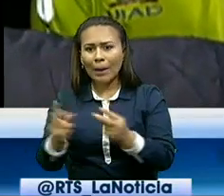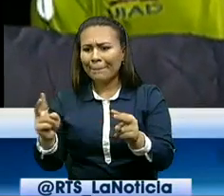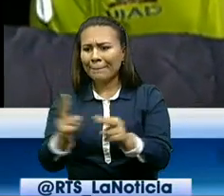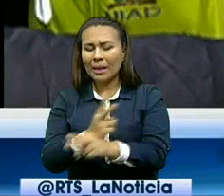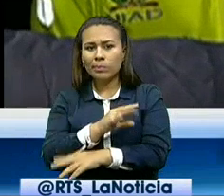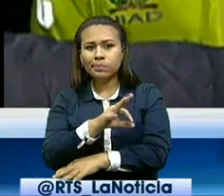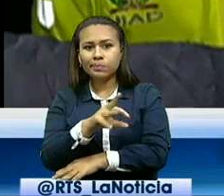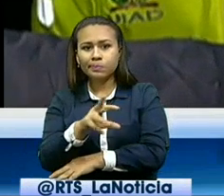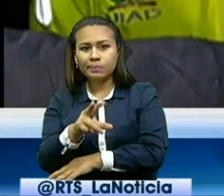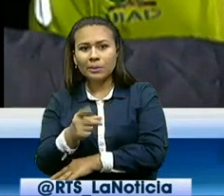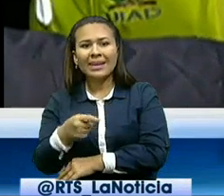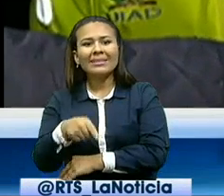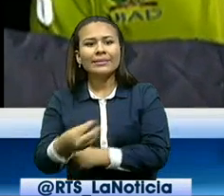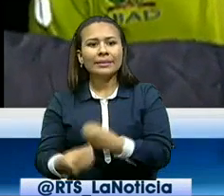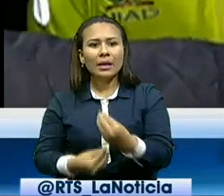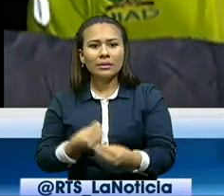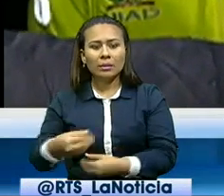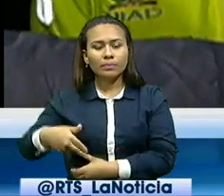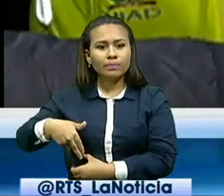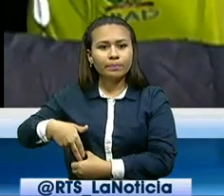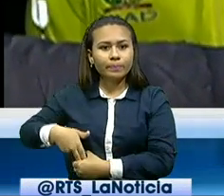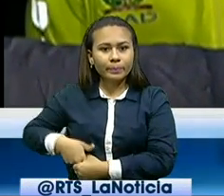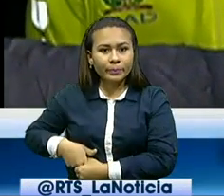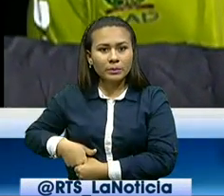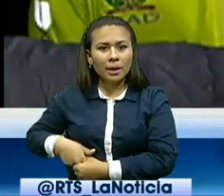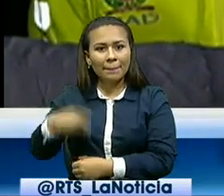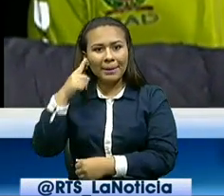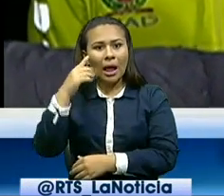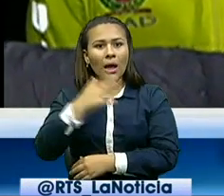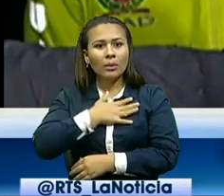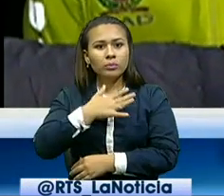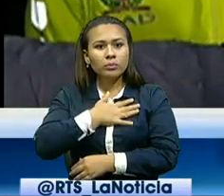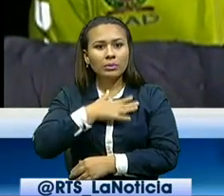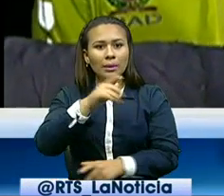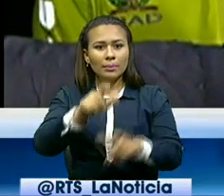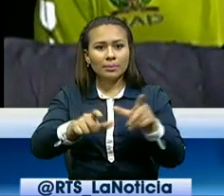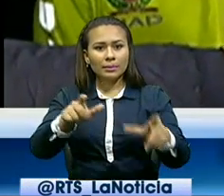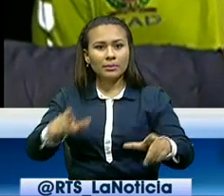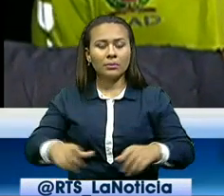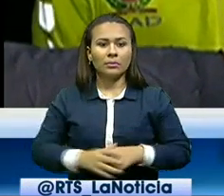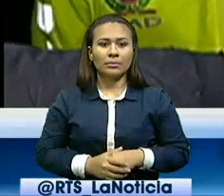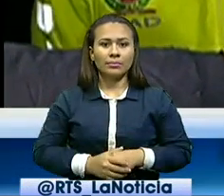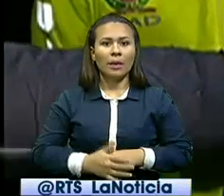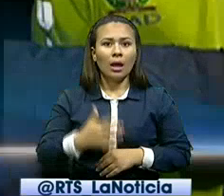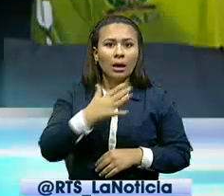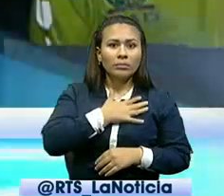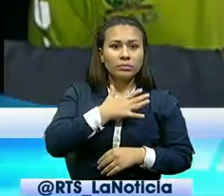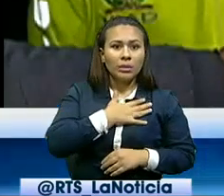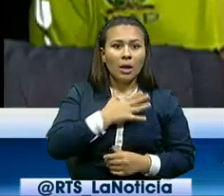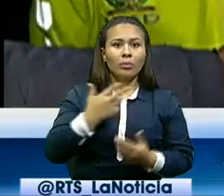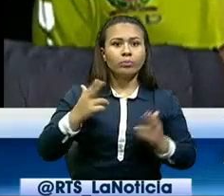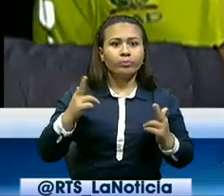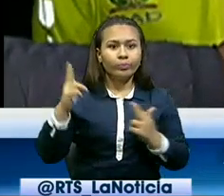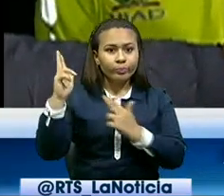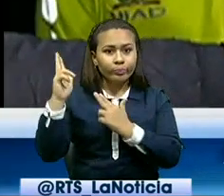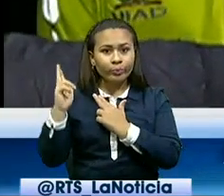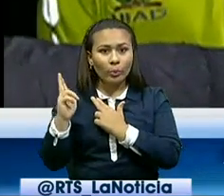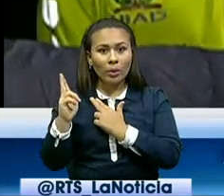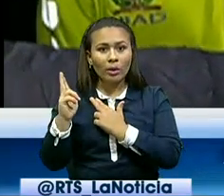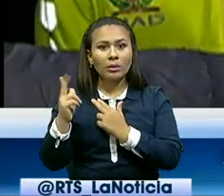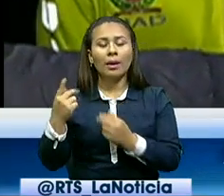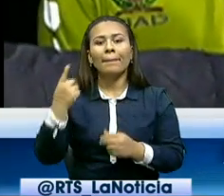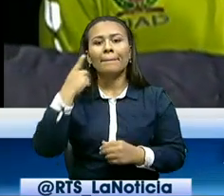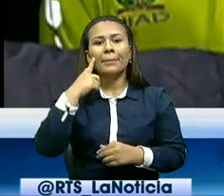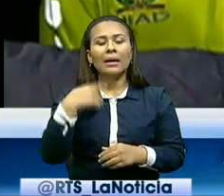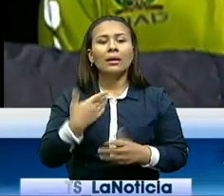ello utilizaban armas de fuego, amedrentaban a sus víctimas, amedrentaban a los guardias de seguridad y procedían a